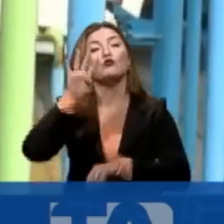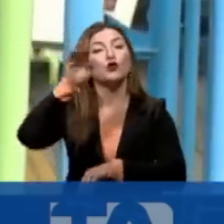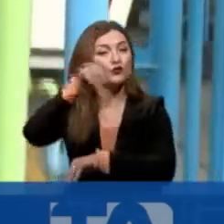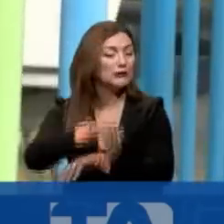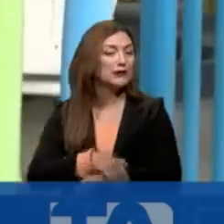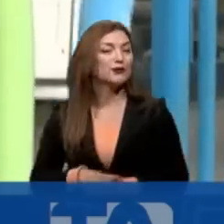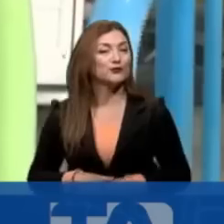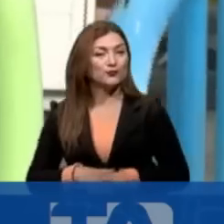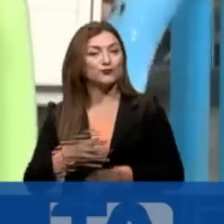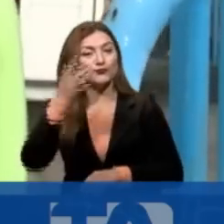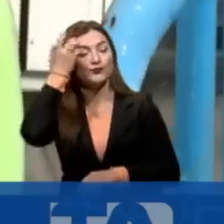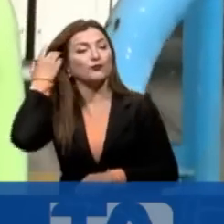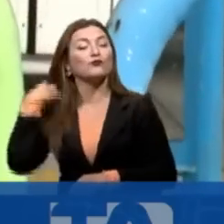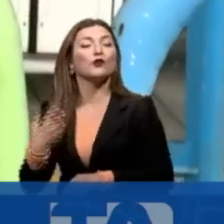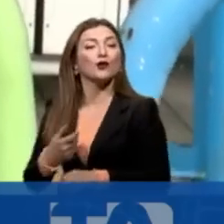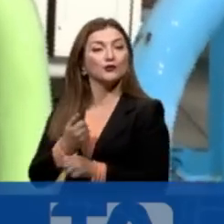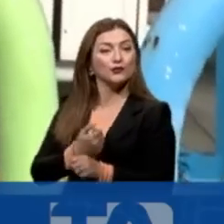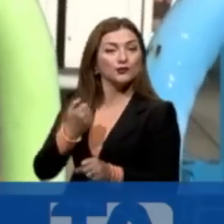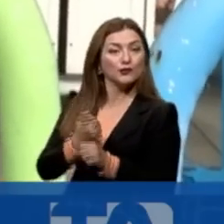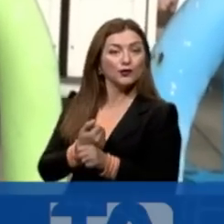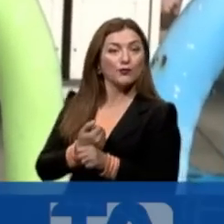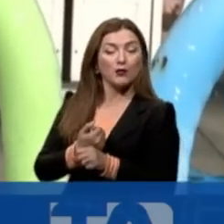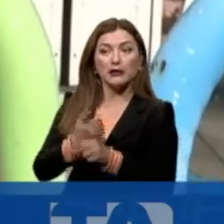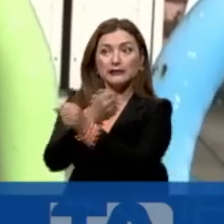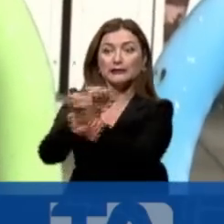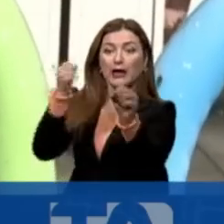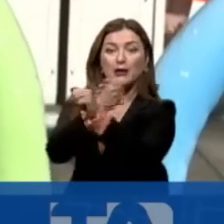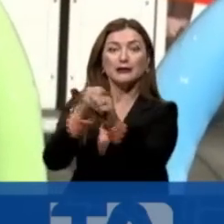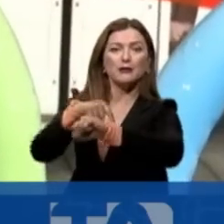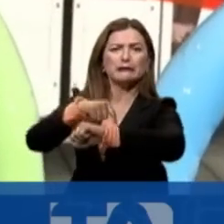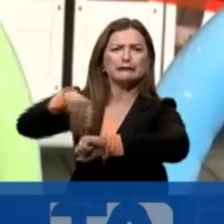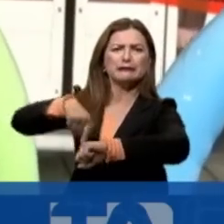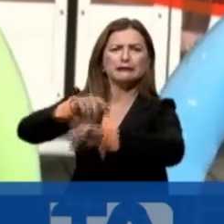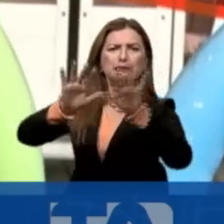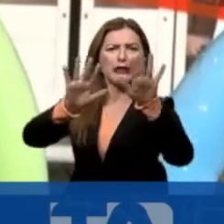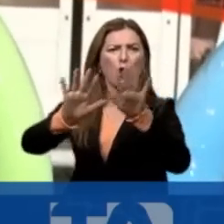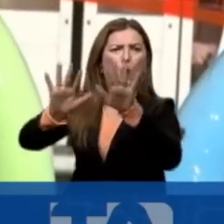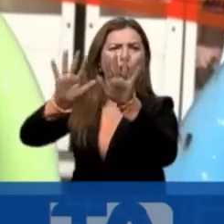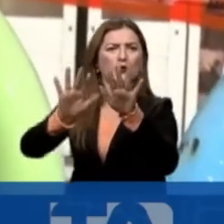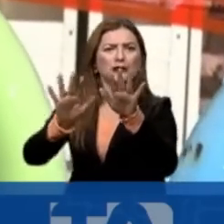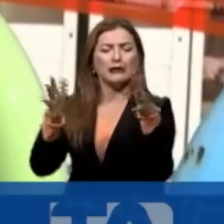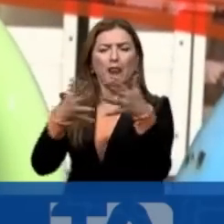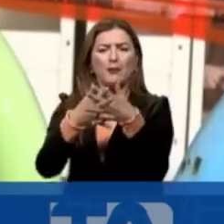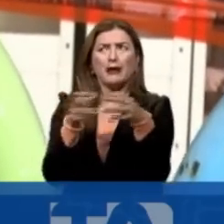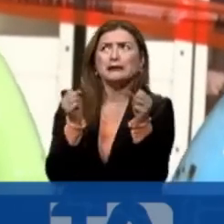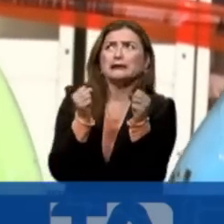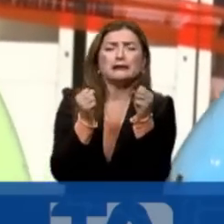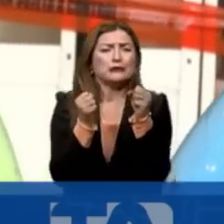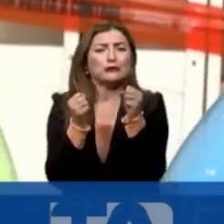de la tarde y las labores de rescate tomaron cerca de 10 horas. Es decir, por 10 horas estuvieron aquí las